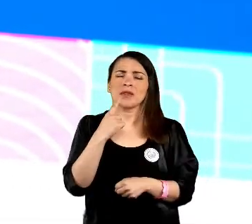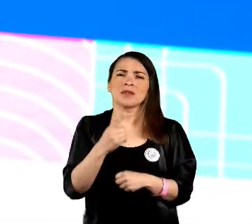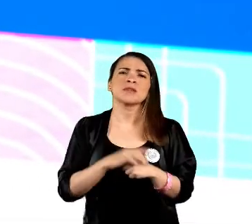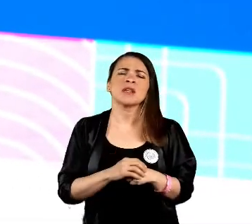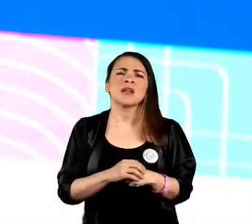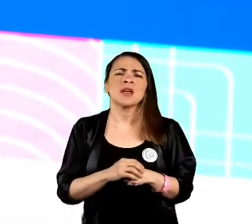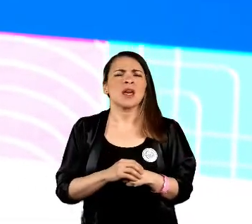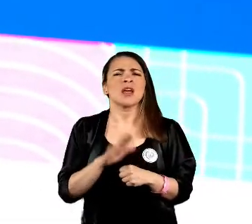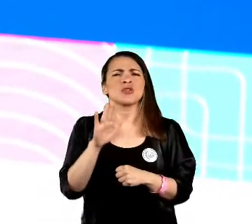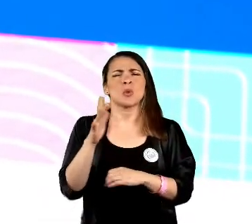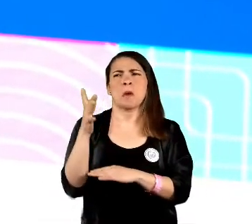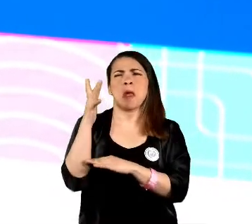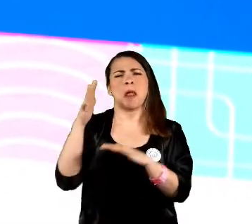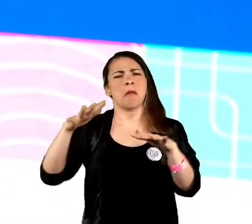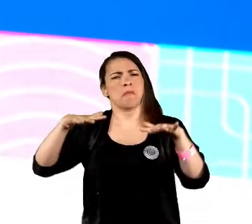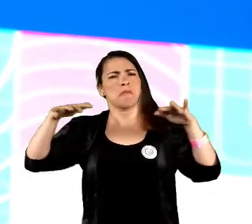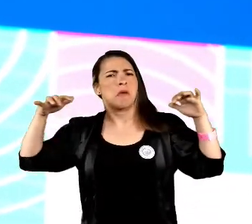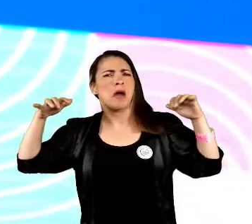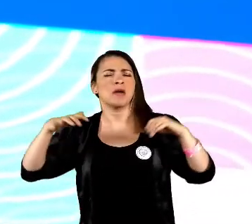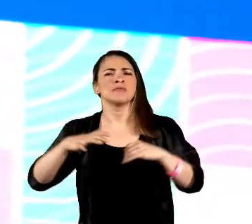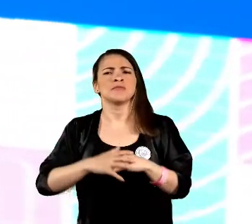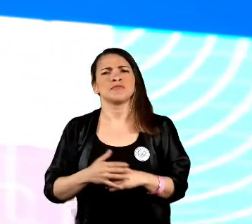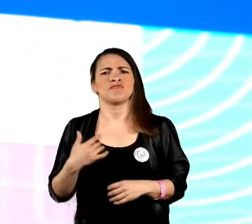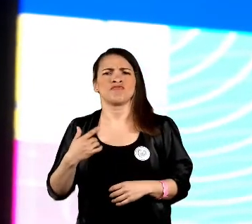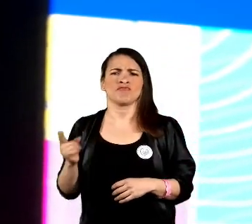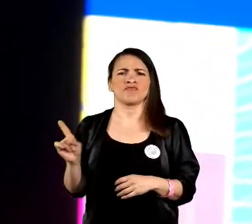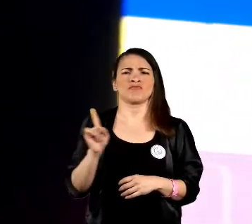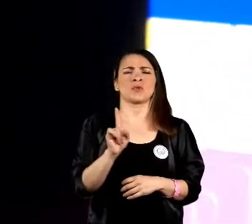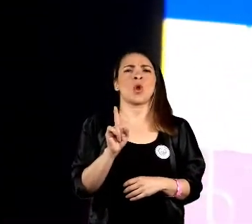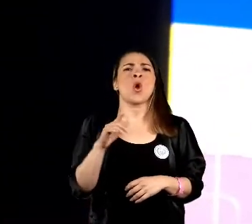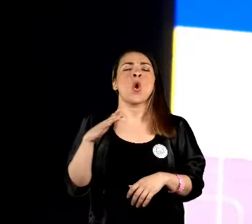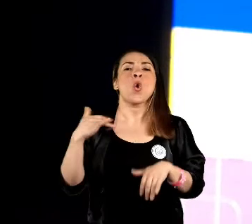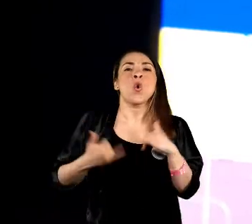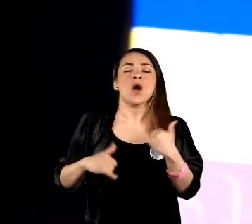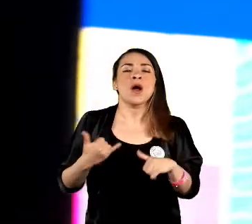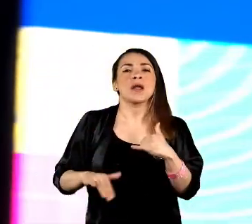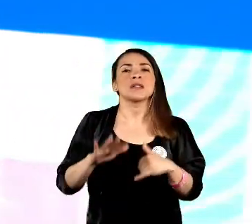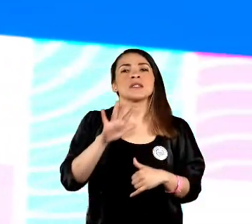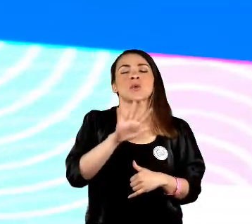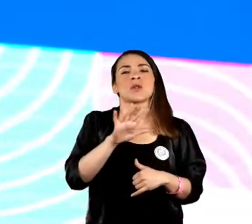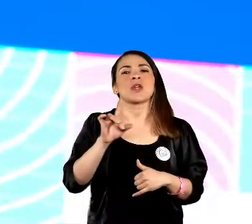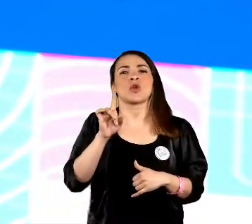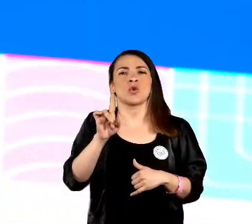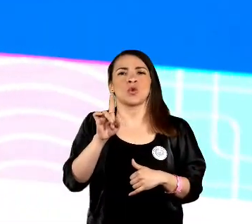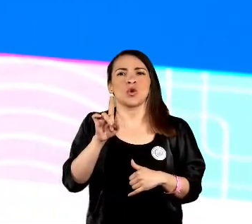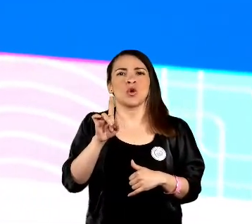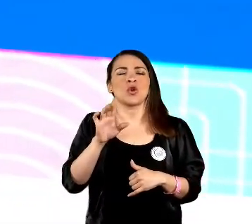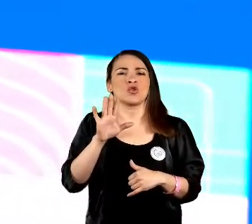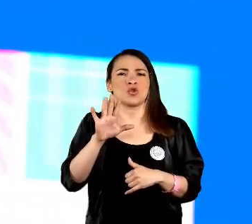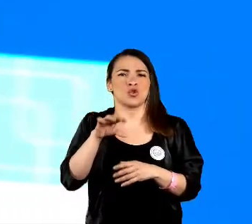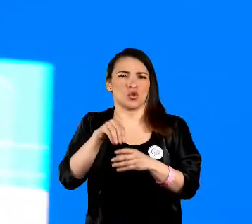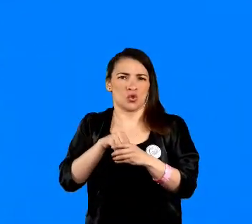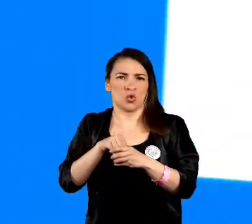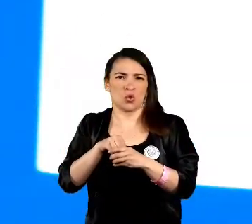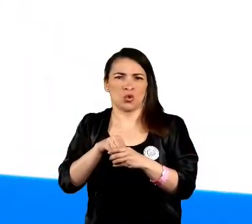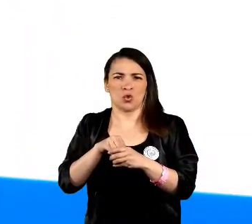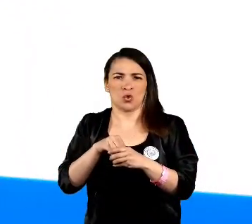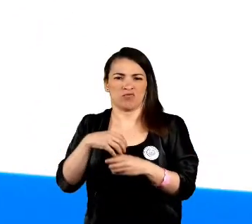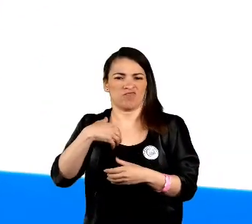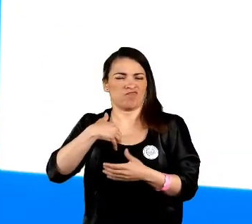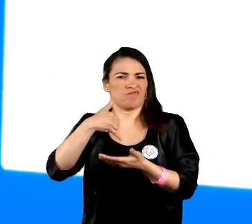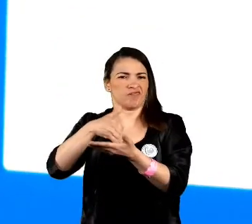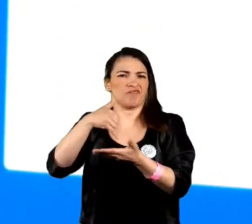preguntan bueno Angry Birds fue el juego número 51 de Rubio Entonces les preguntan